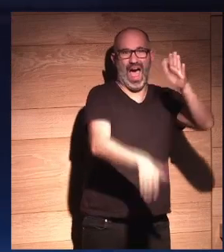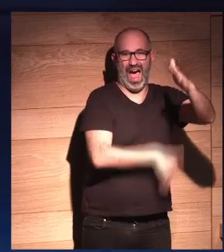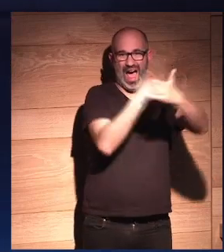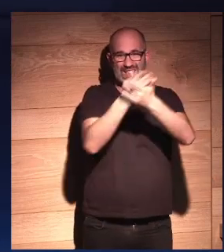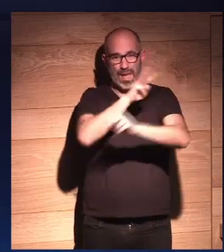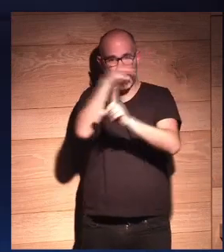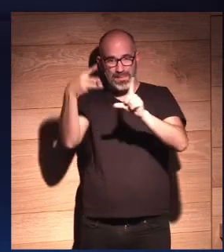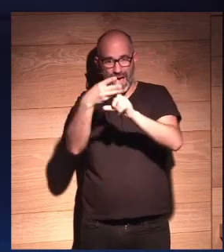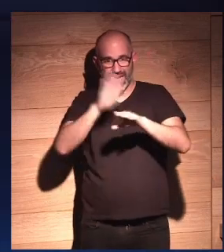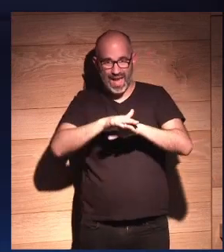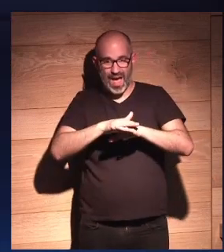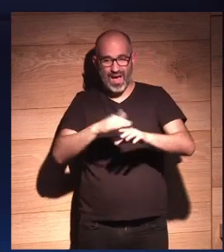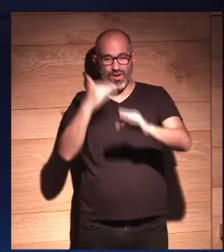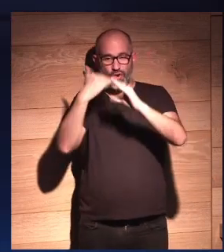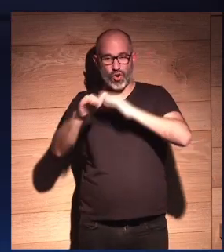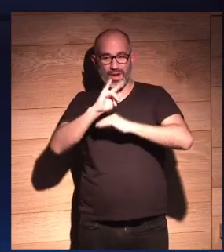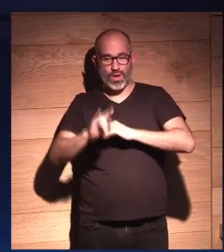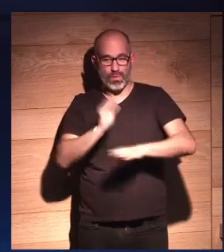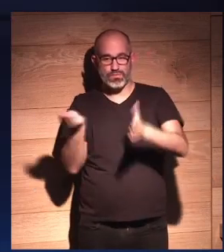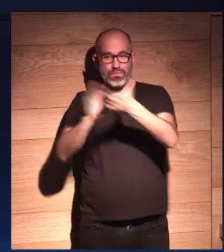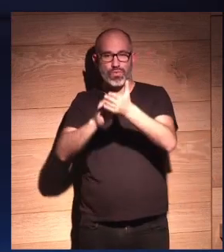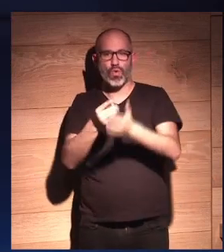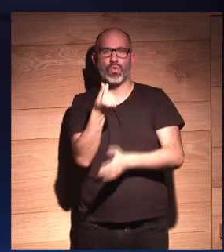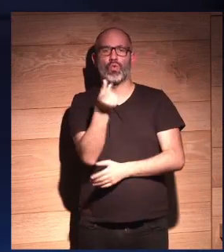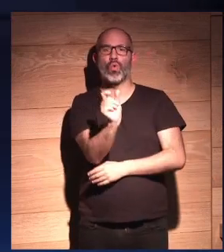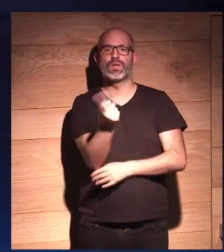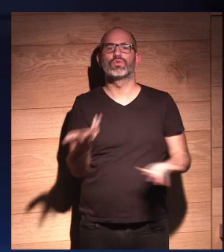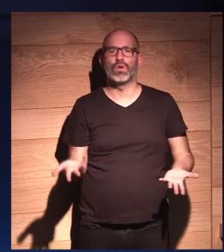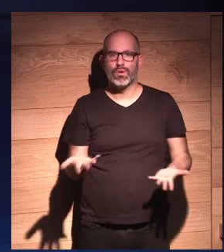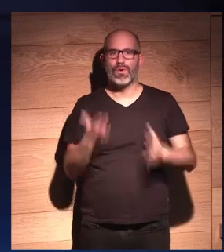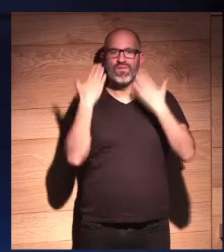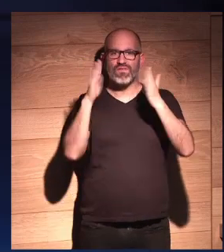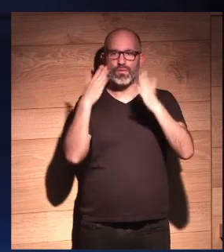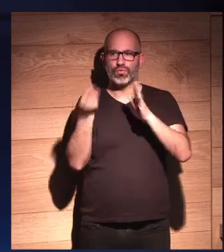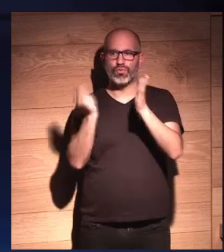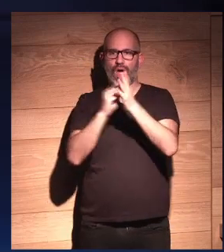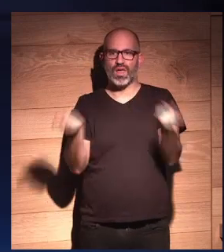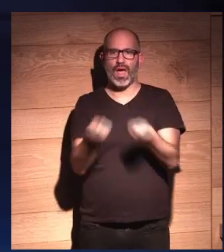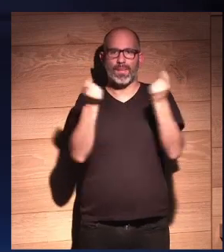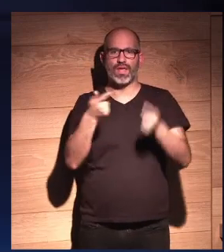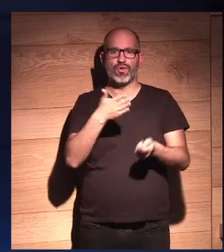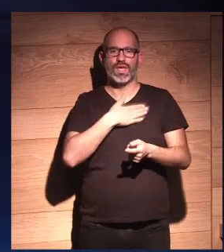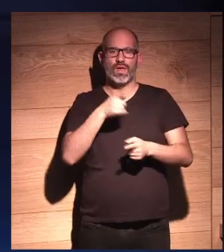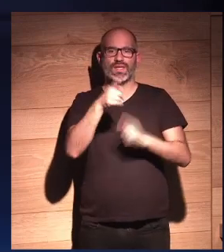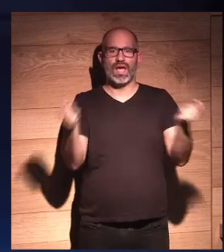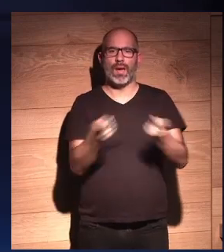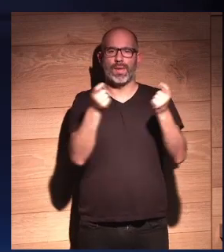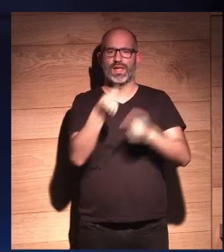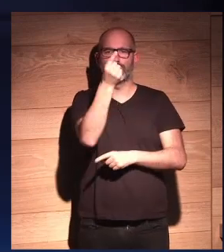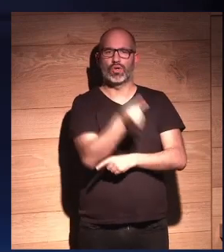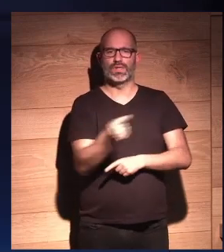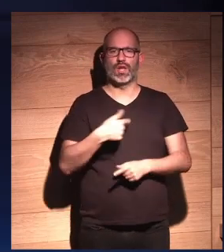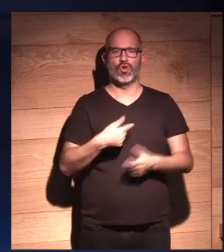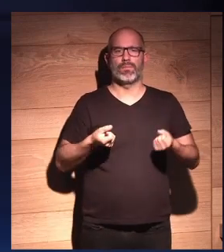y me deje un correo electrónico? ¿Cuánto cuesta eso? Pues eso te lo dice Facebook, por ejemplo. Haces una campaña y dices, mira, pues en esta campaña